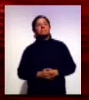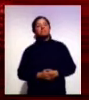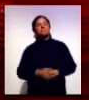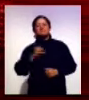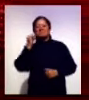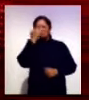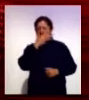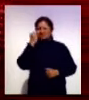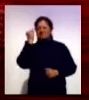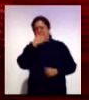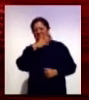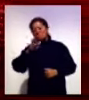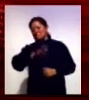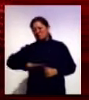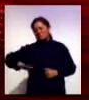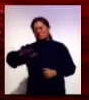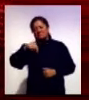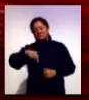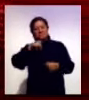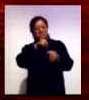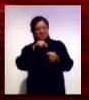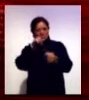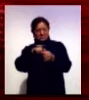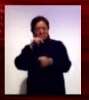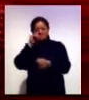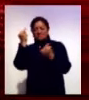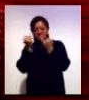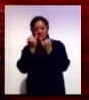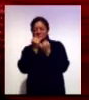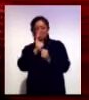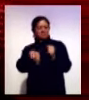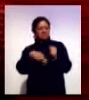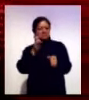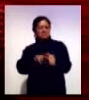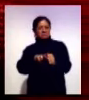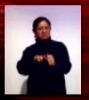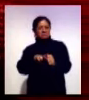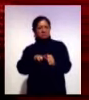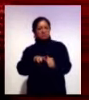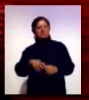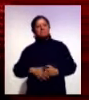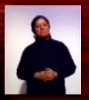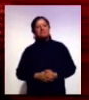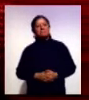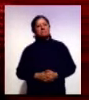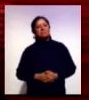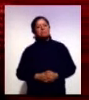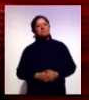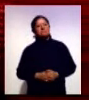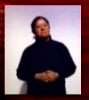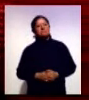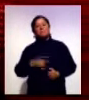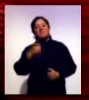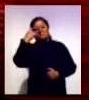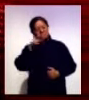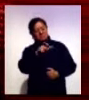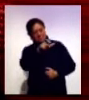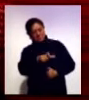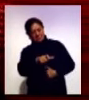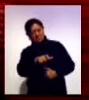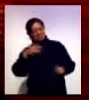de la región, con colores también un poco más naturales, para que la prenda se identificara más